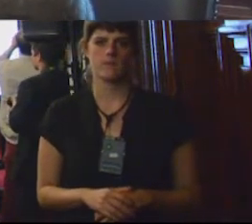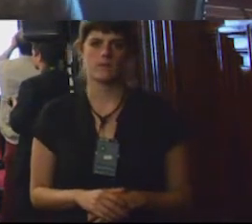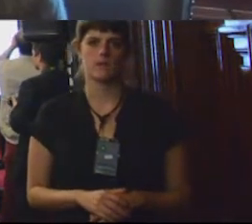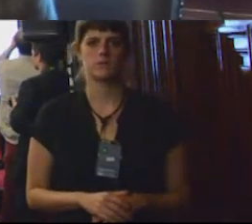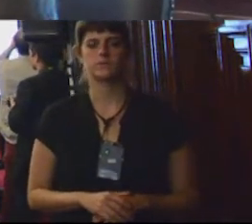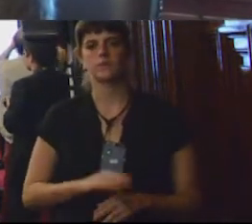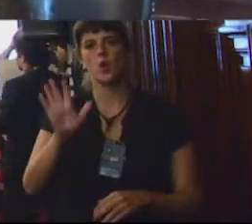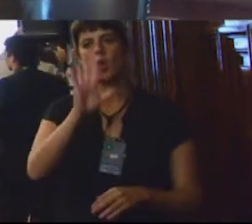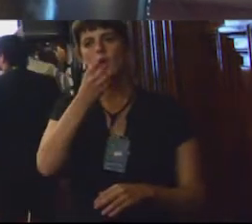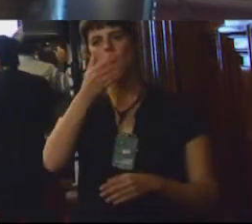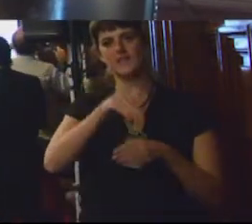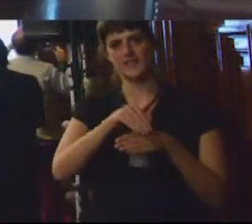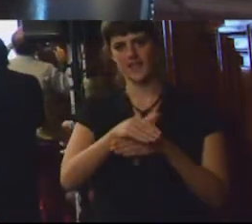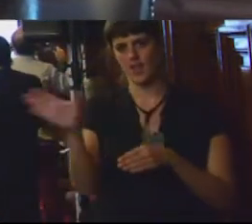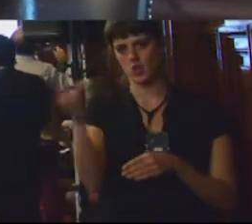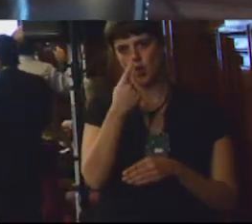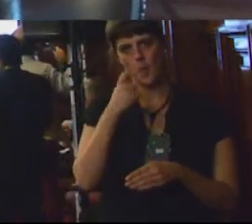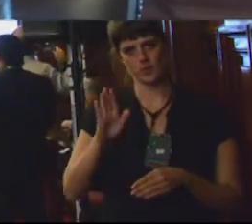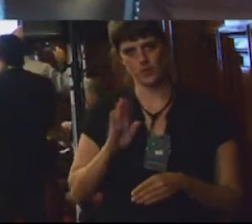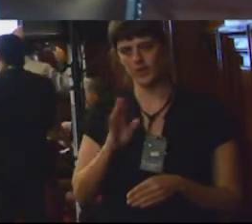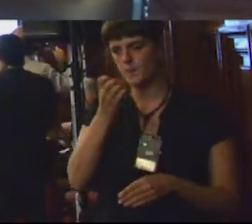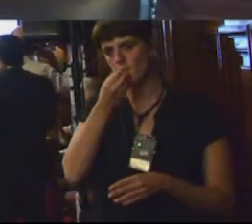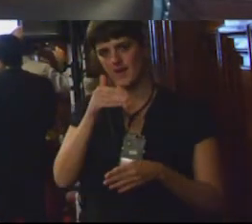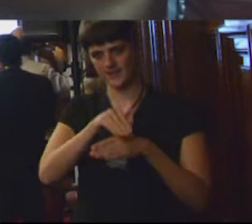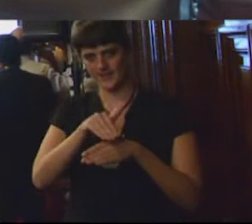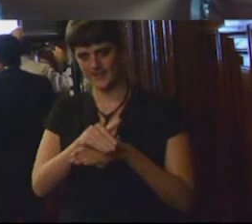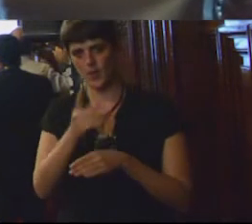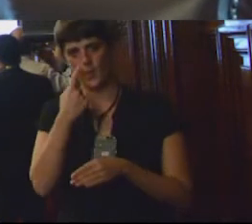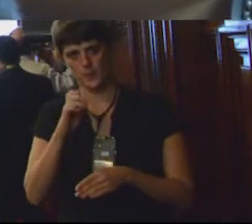Hola, buenas tardes a todas y a todos. Boa tarde a todas y a todos.